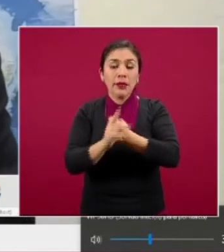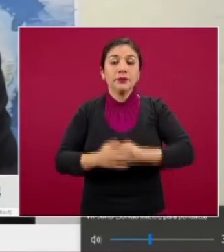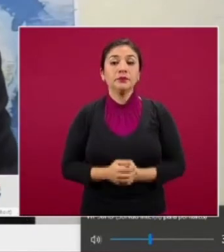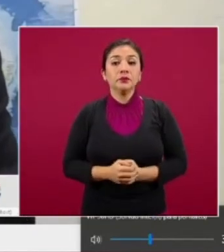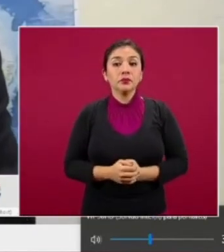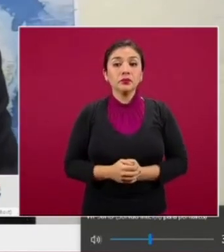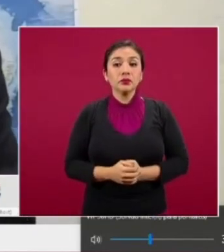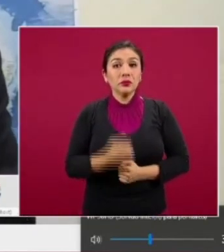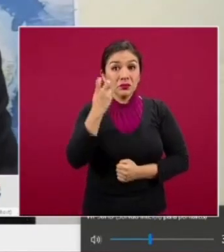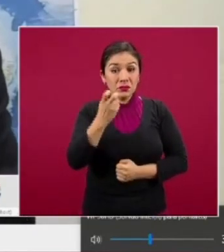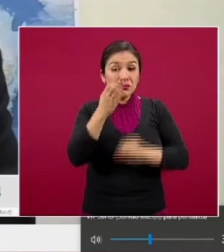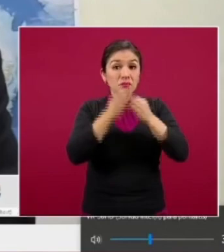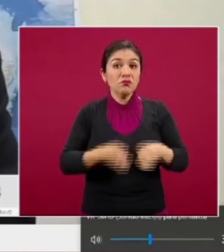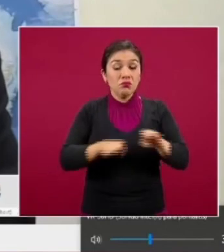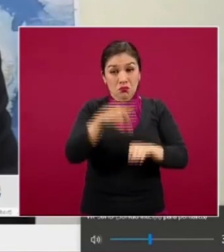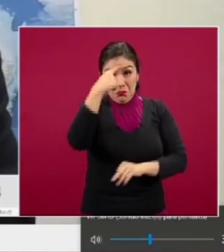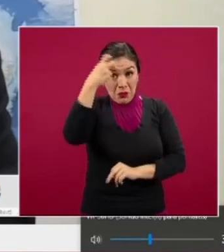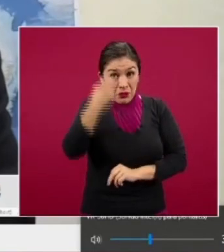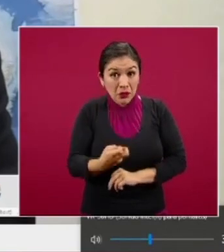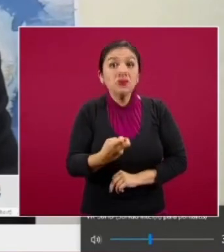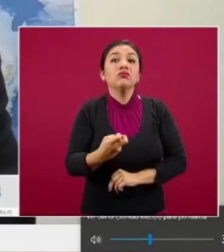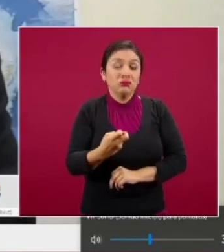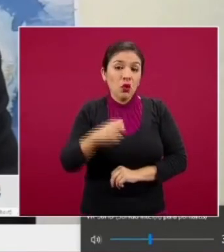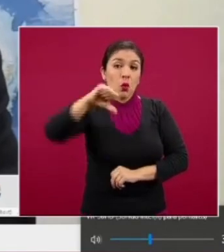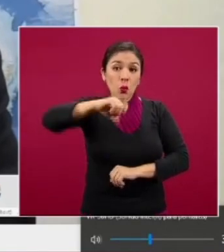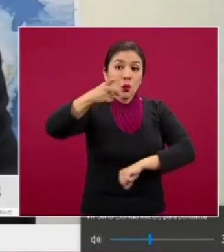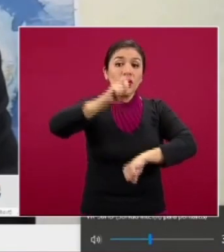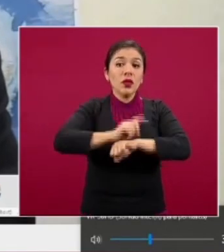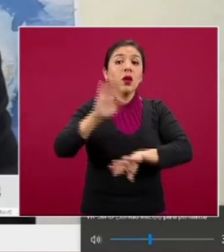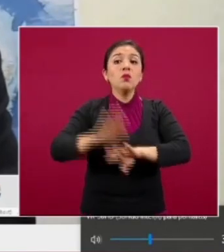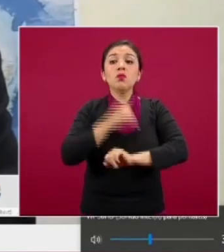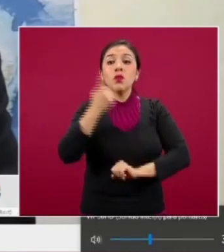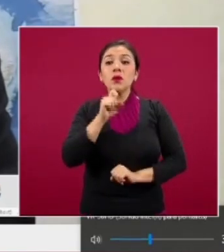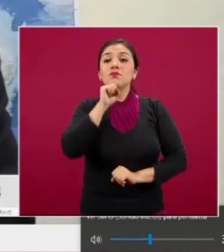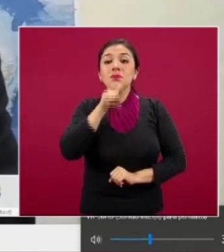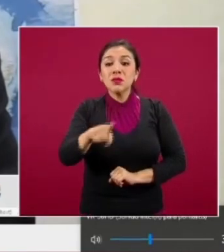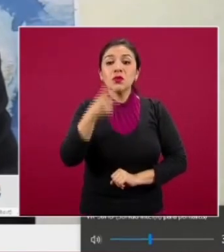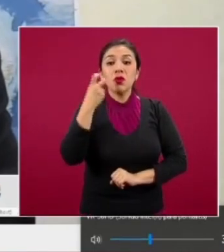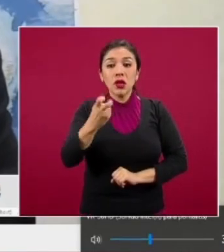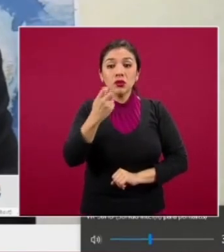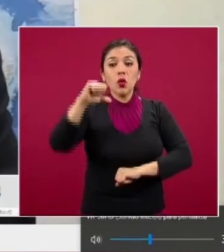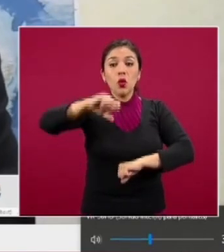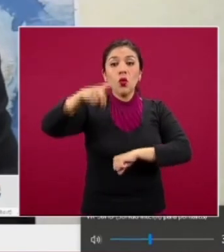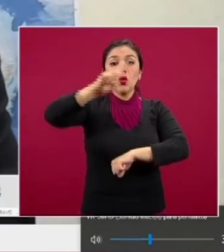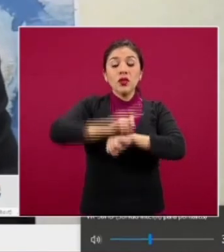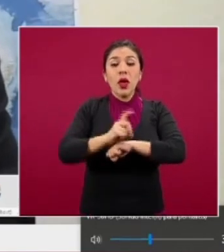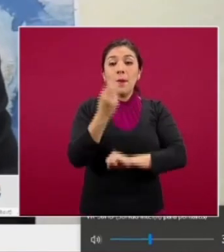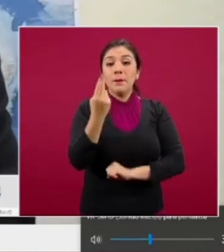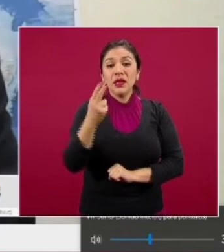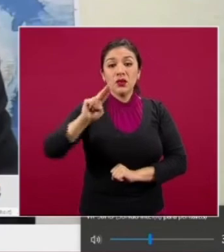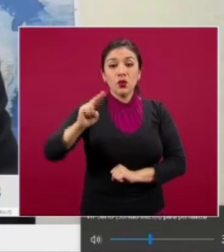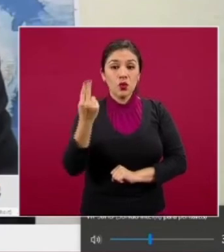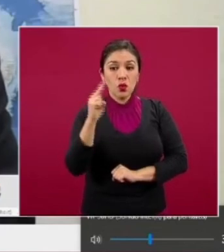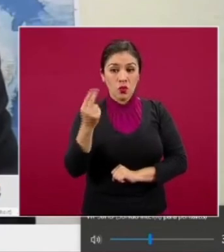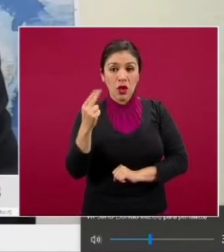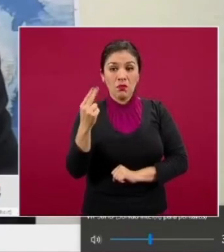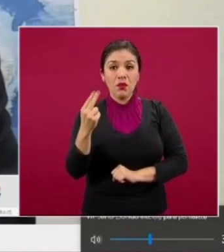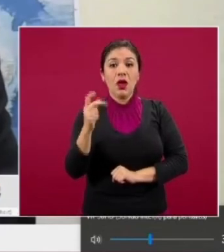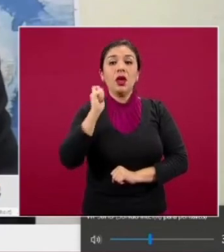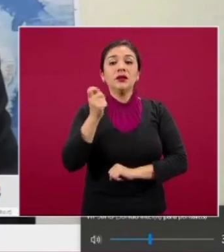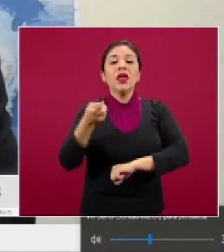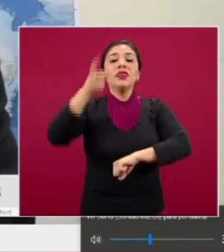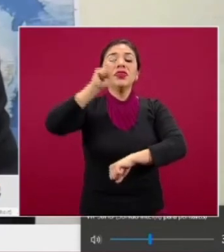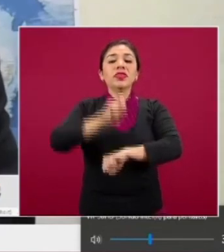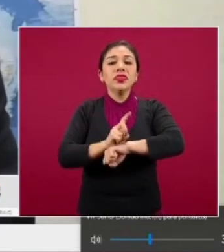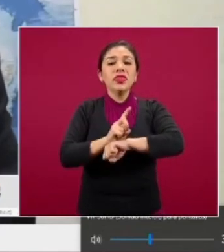es particularmente relevante para nosotros el día de hoy, porque precisamente hoy, día 25 de noviembre, es el